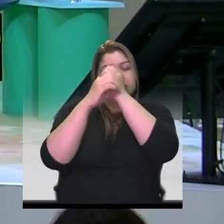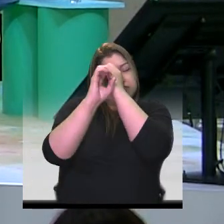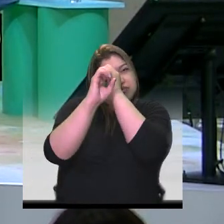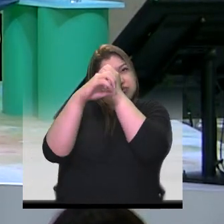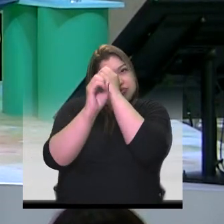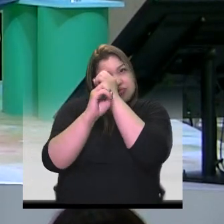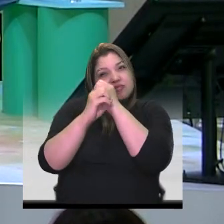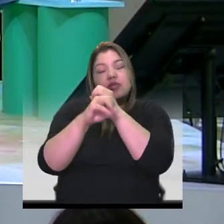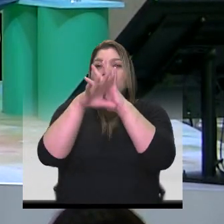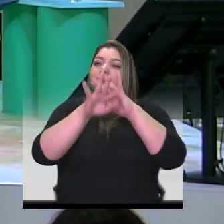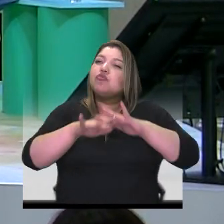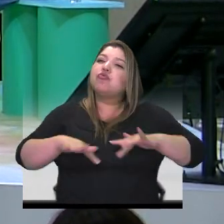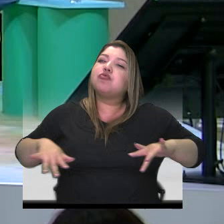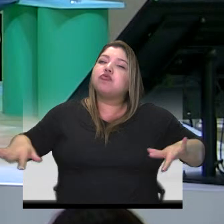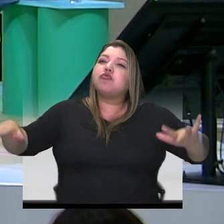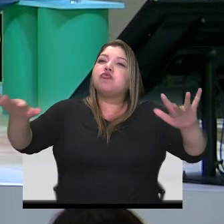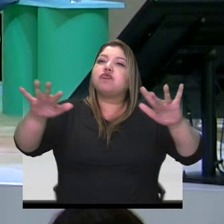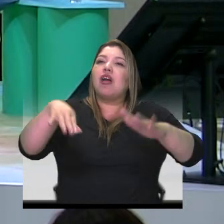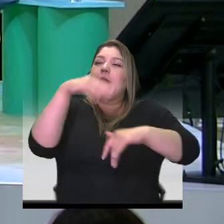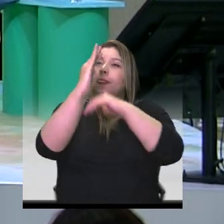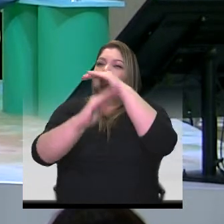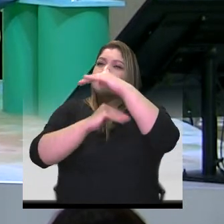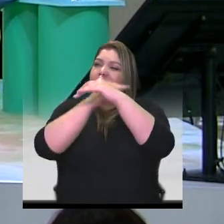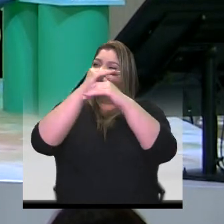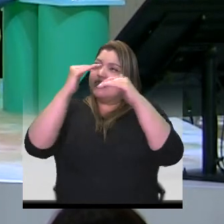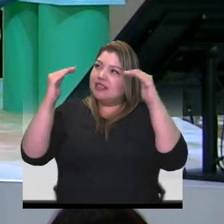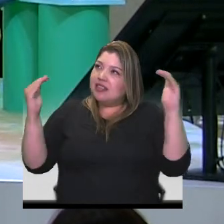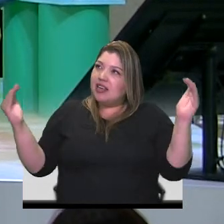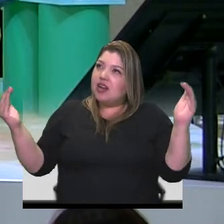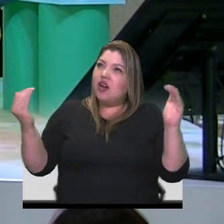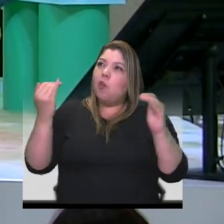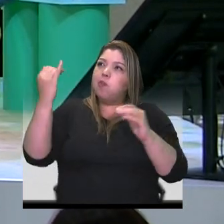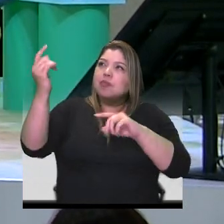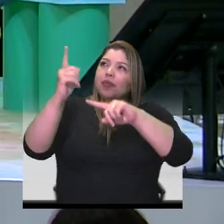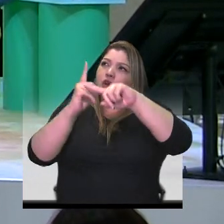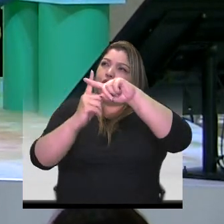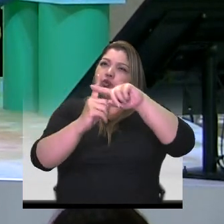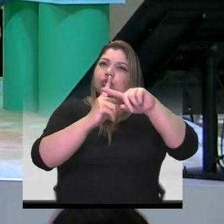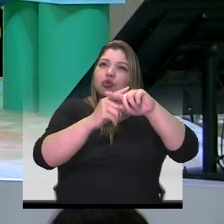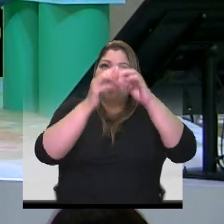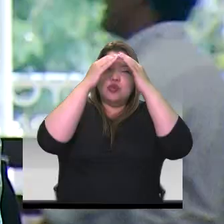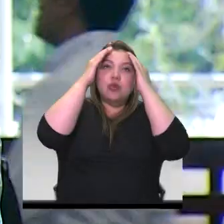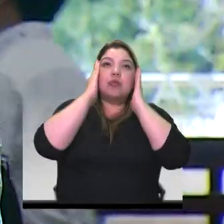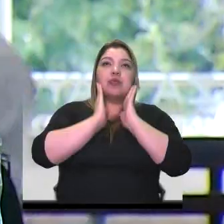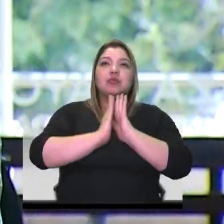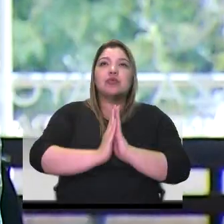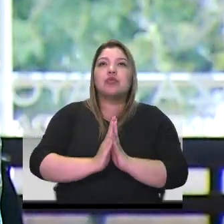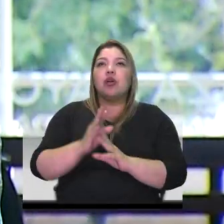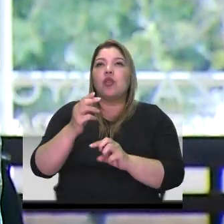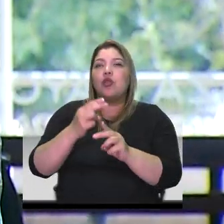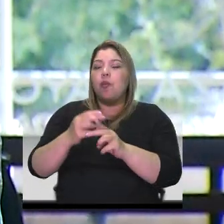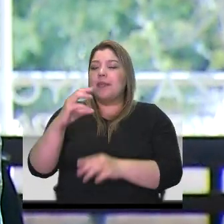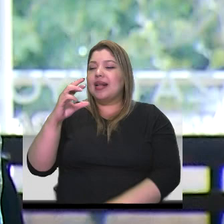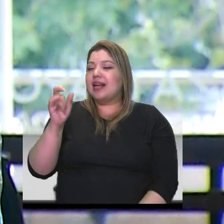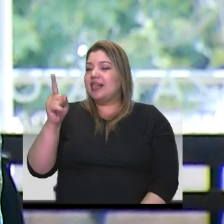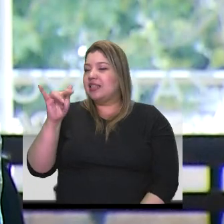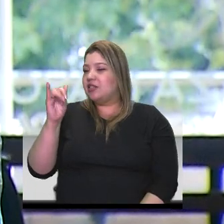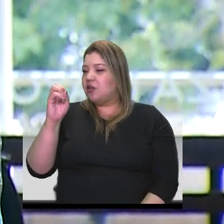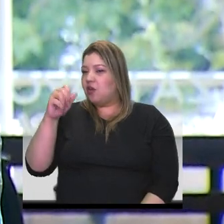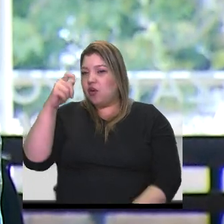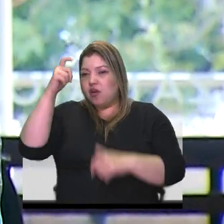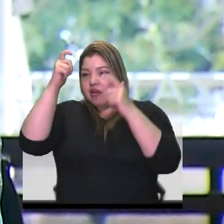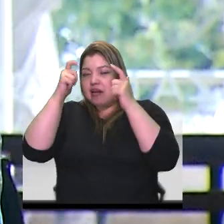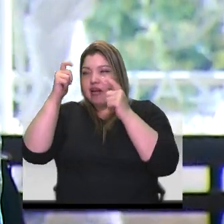entender además que en esos puntos pusieron unas cruces o unas vírgenes que ahora se llama Cristo Rey, hay